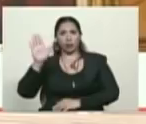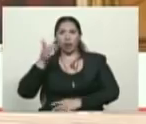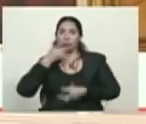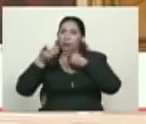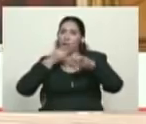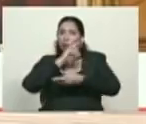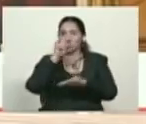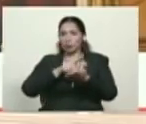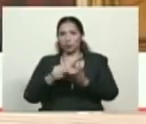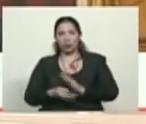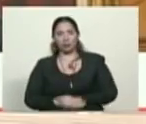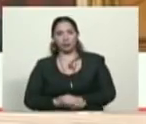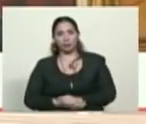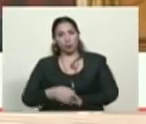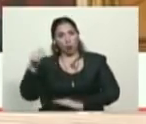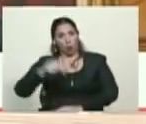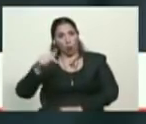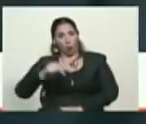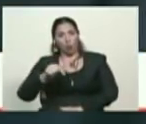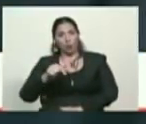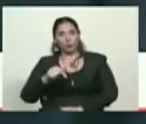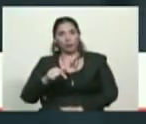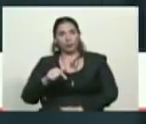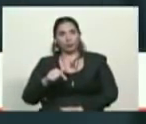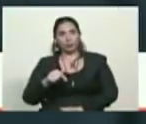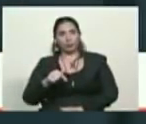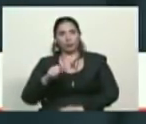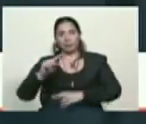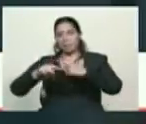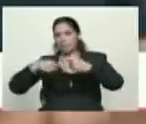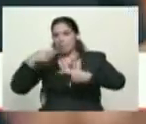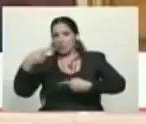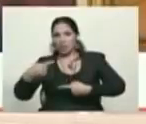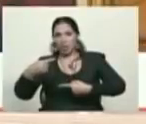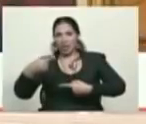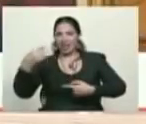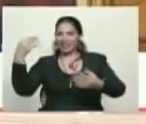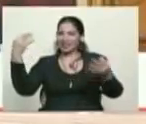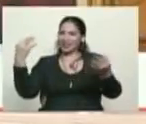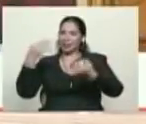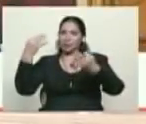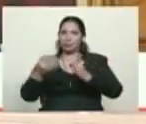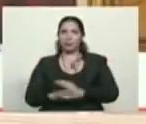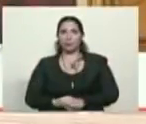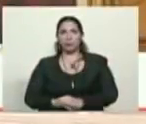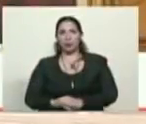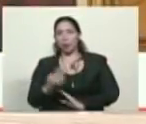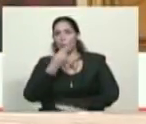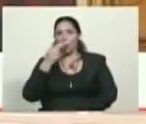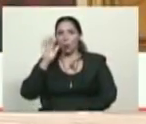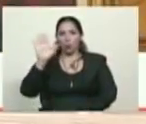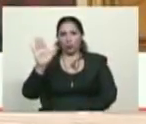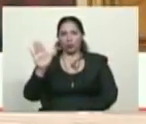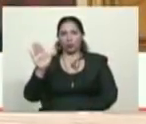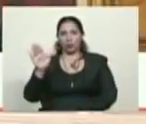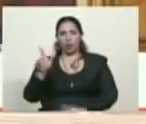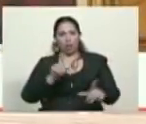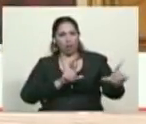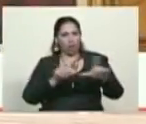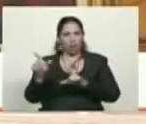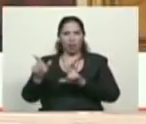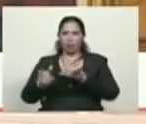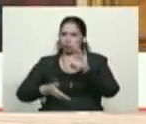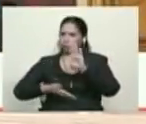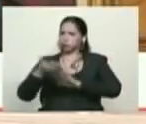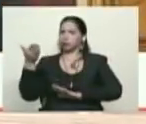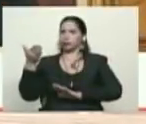nacional. Hoy, mañana y siempre estaré comprometido y listo para ir donde